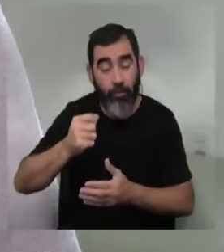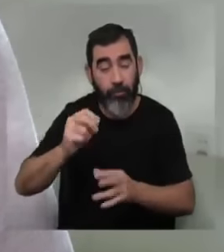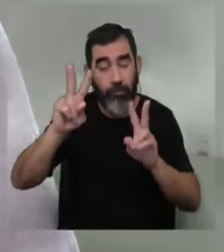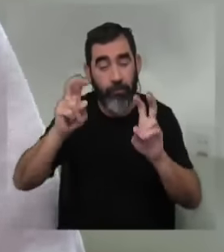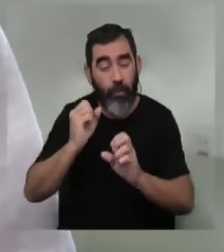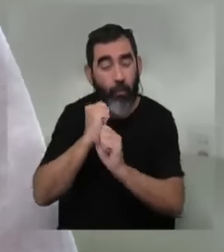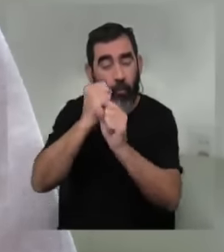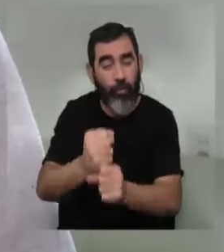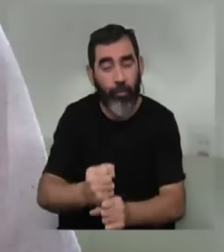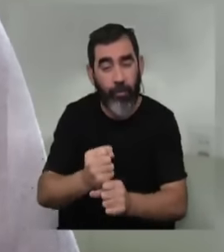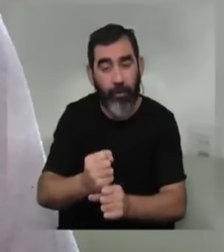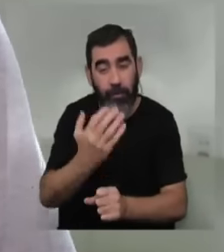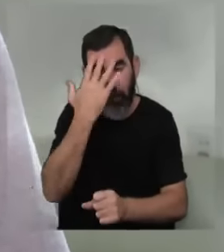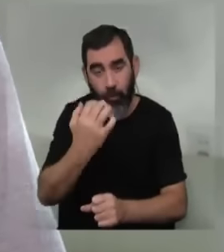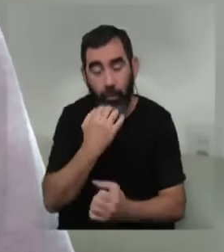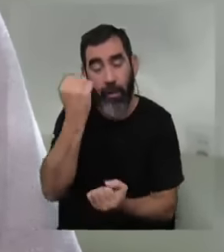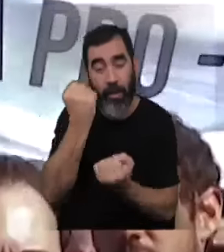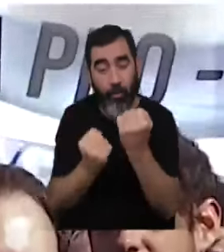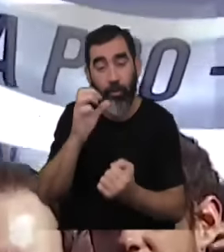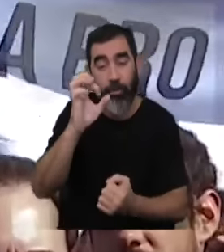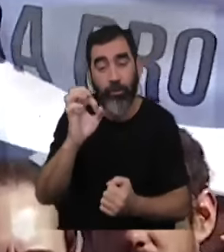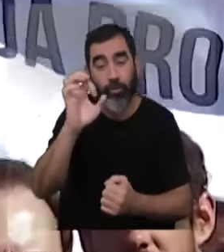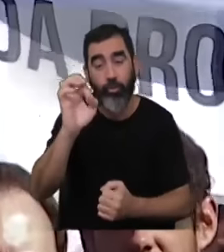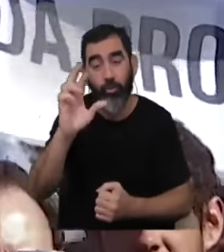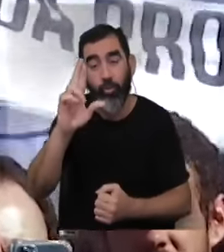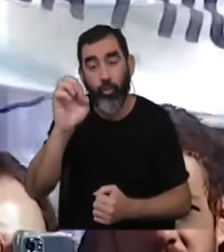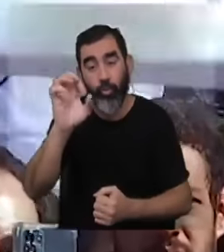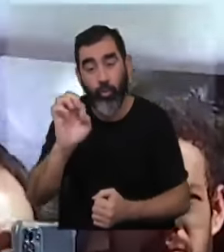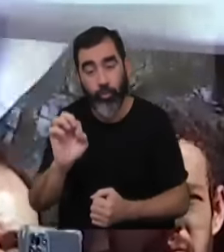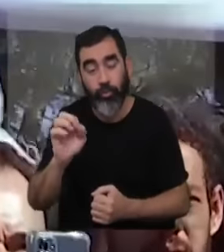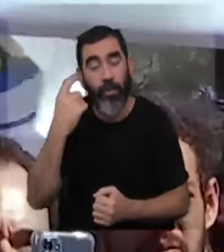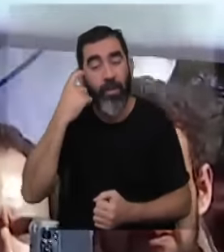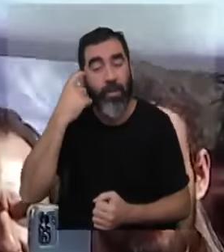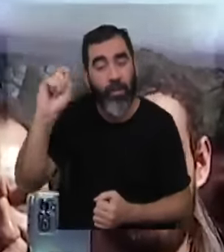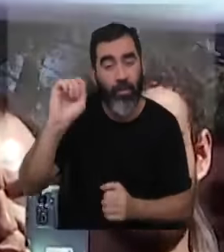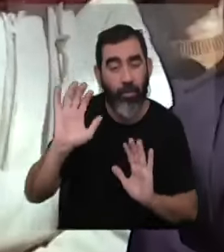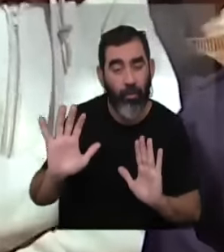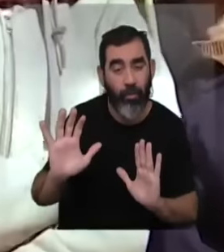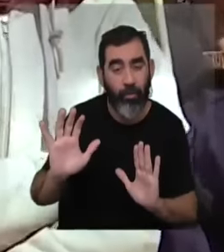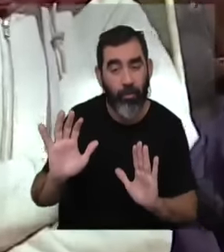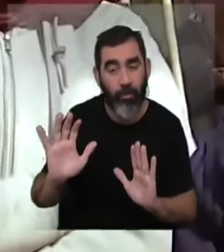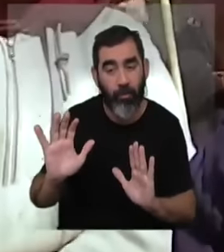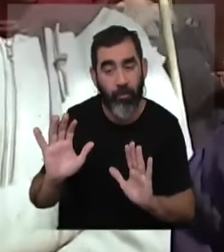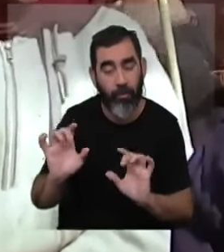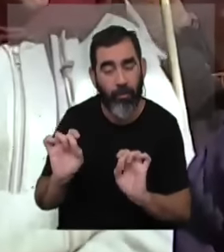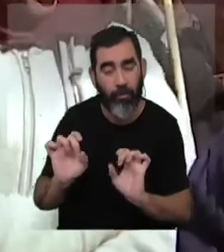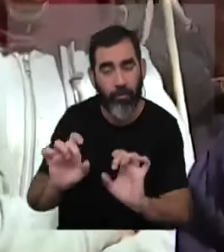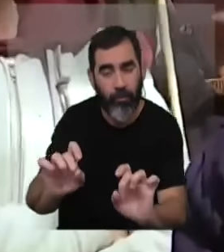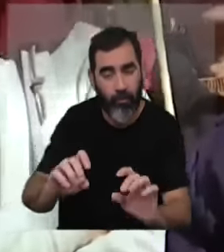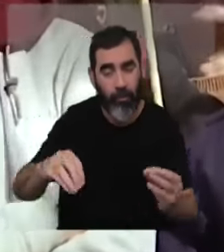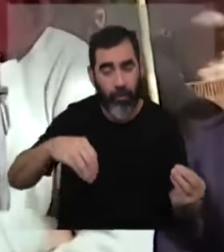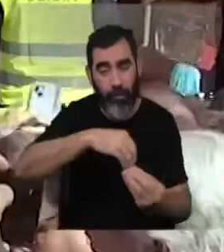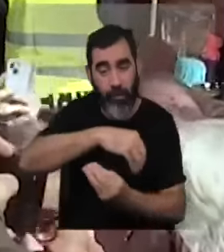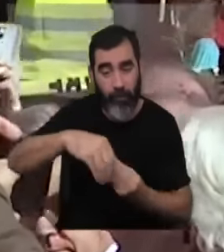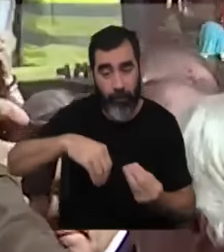foundation del terrorista financiero George soros es una ideología confesad destructiva de